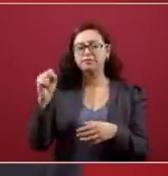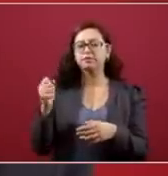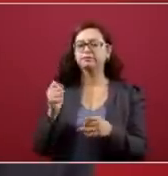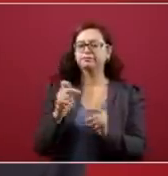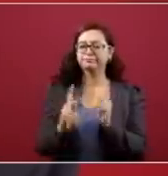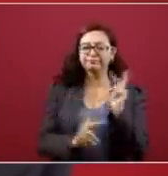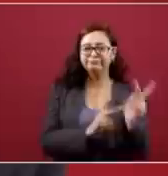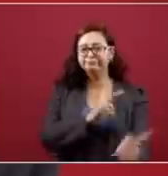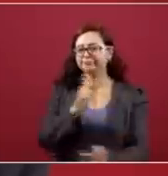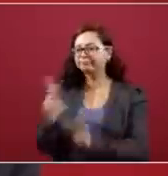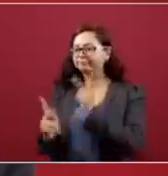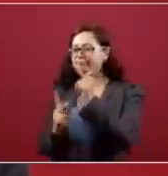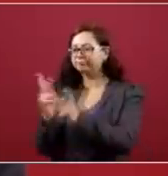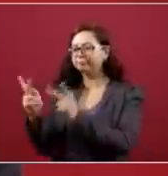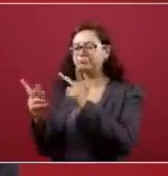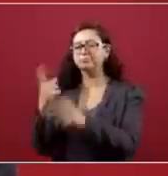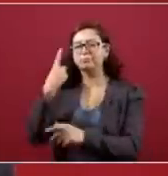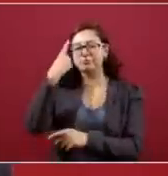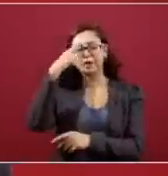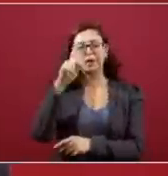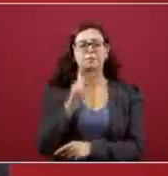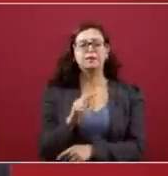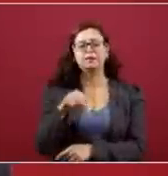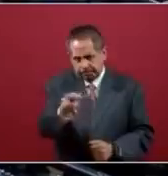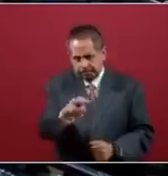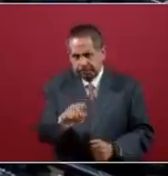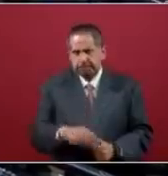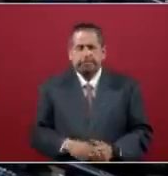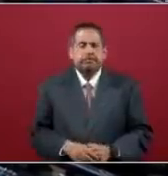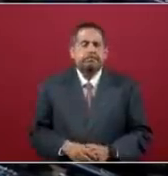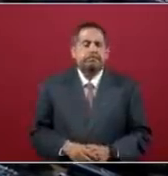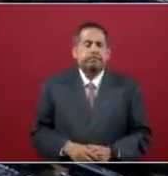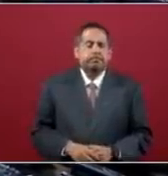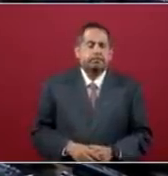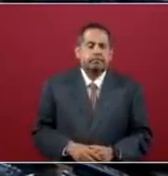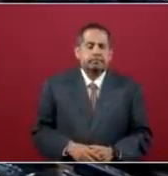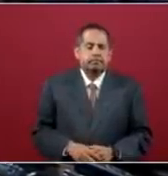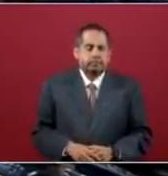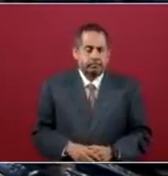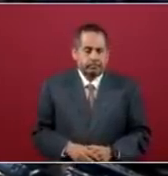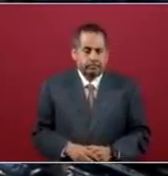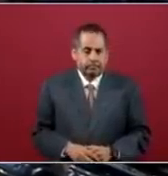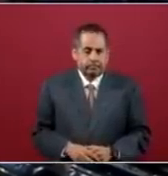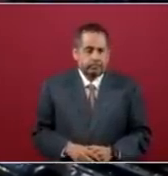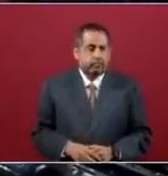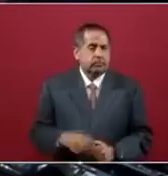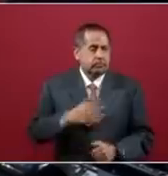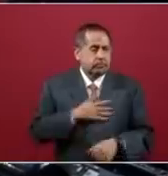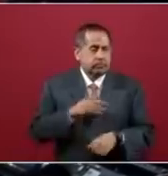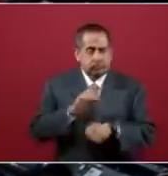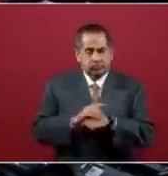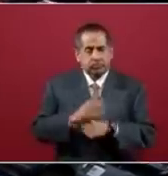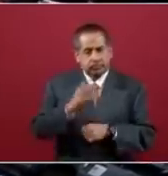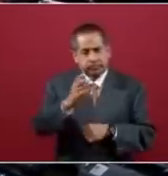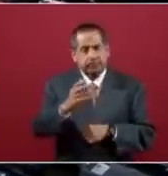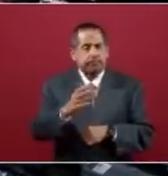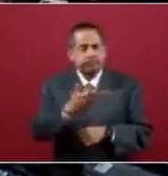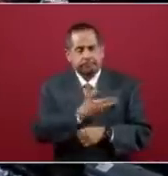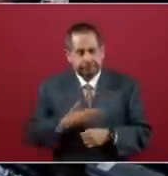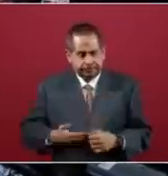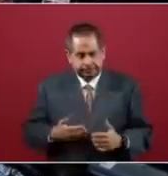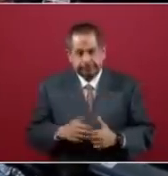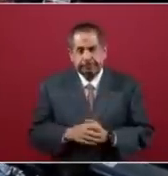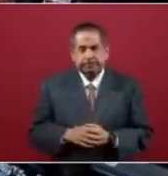la elaboración del Plan Nacional de Desarrollo. Es muy importante el